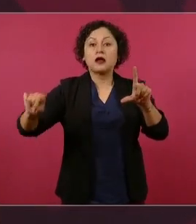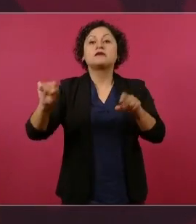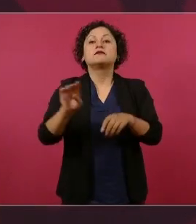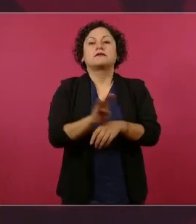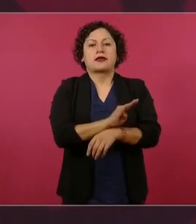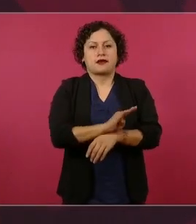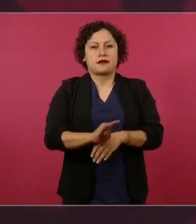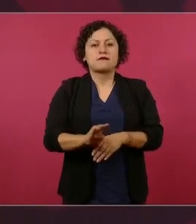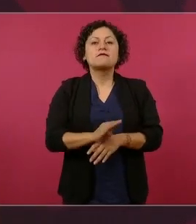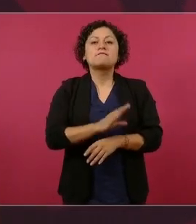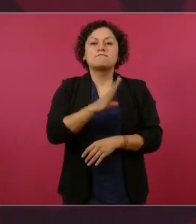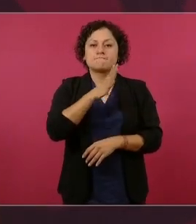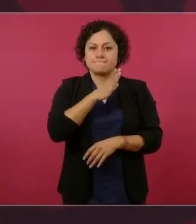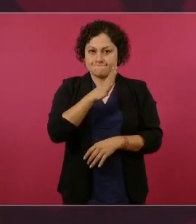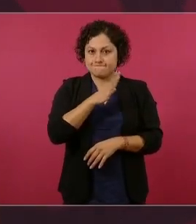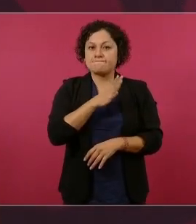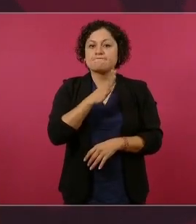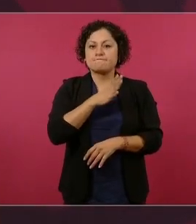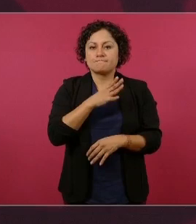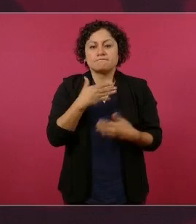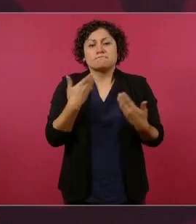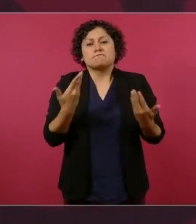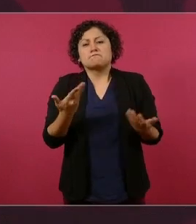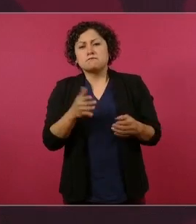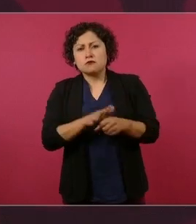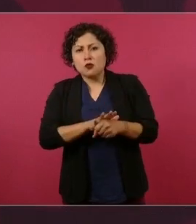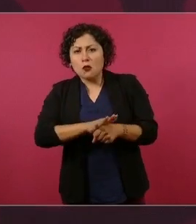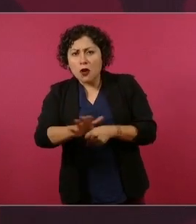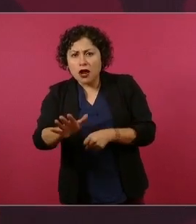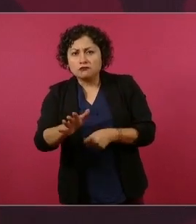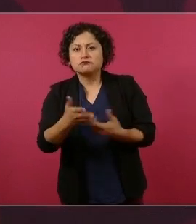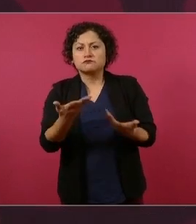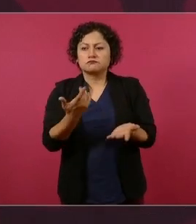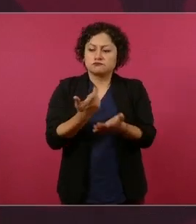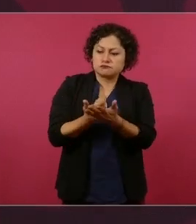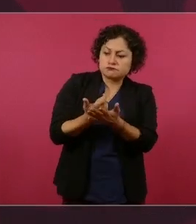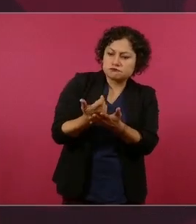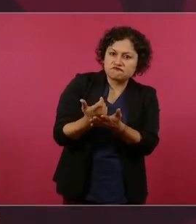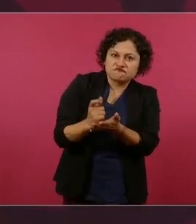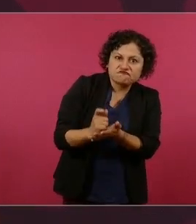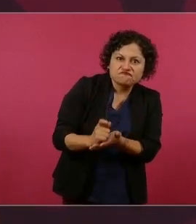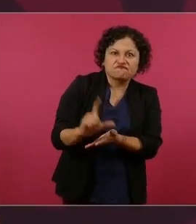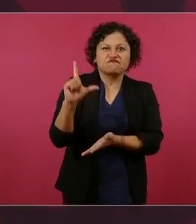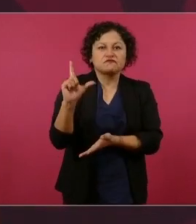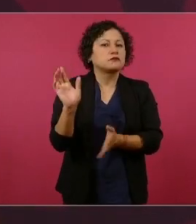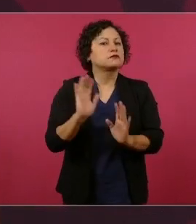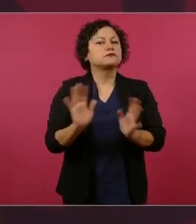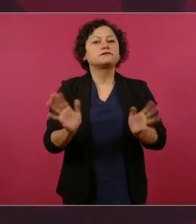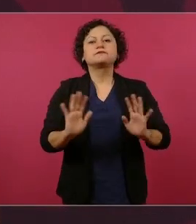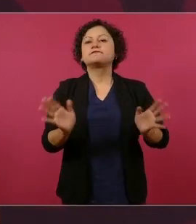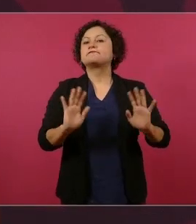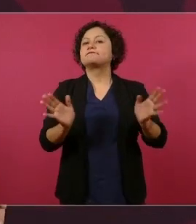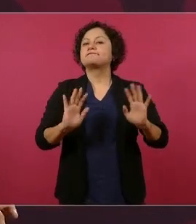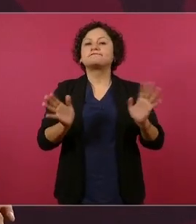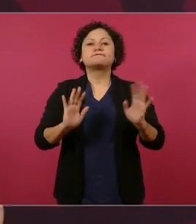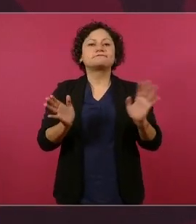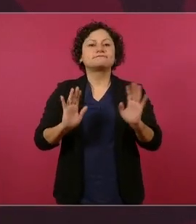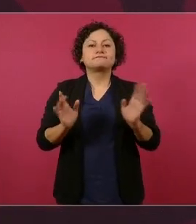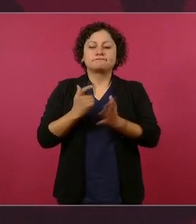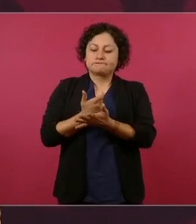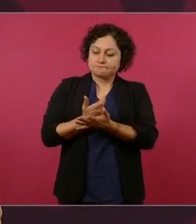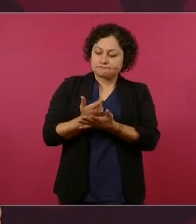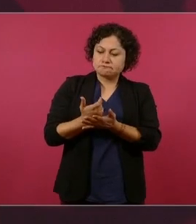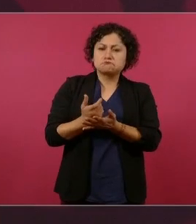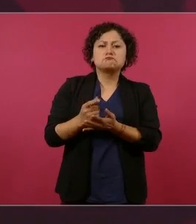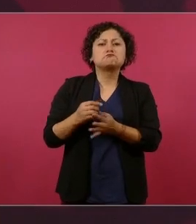beneficio, el que no aumente el precio de la luz en términos reales. Y hemos